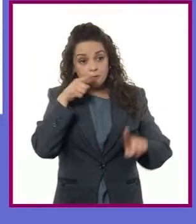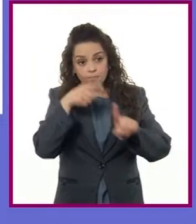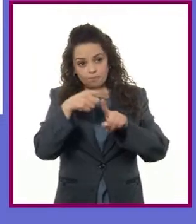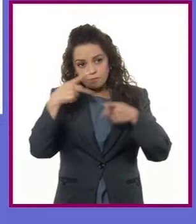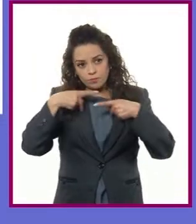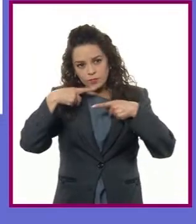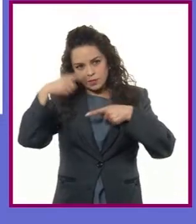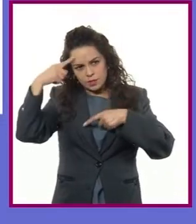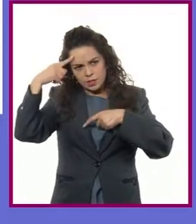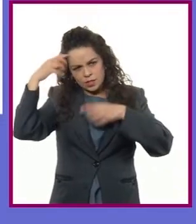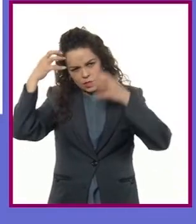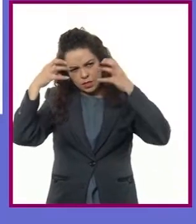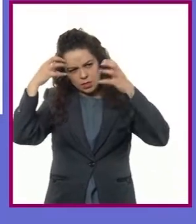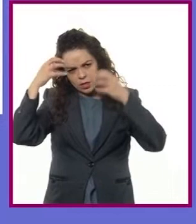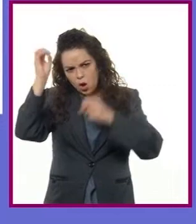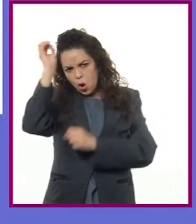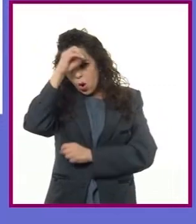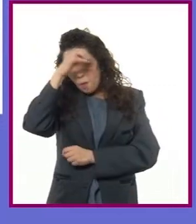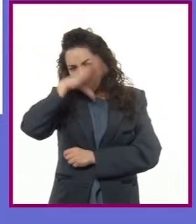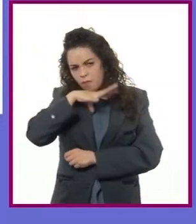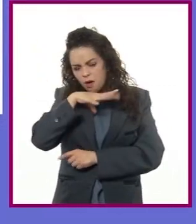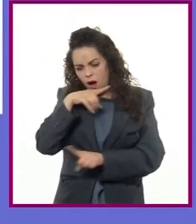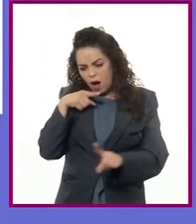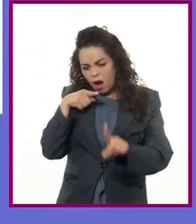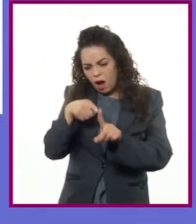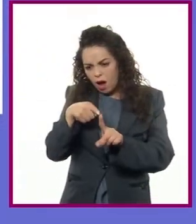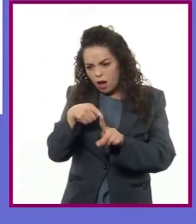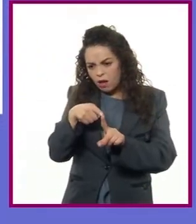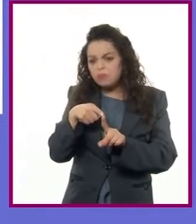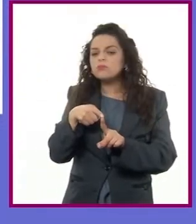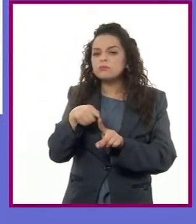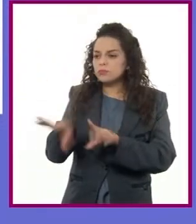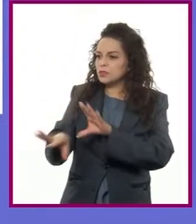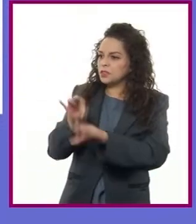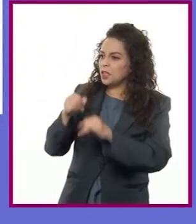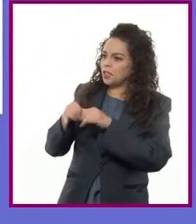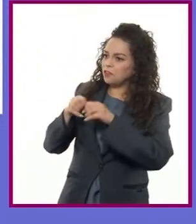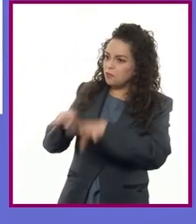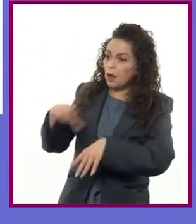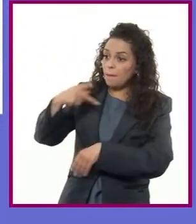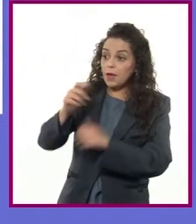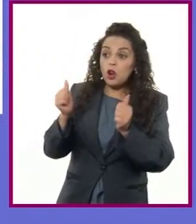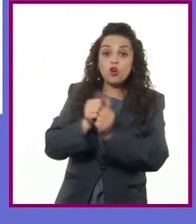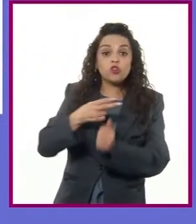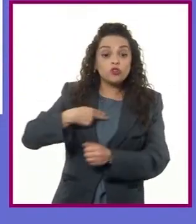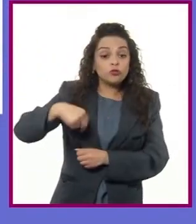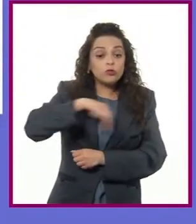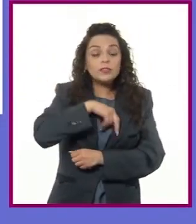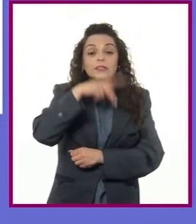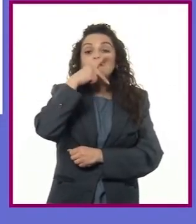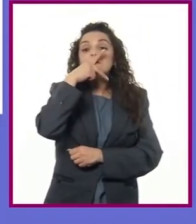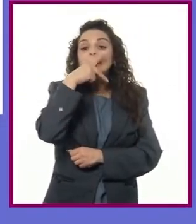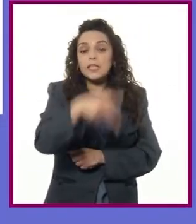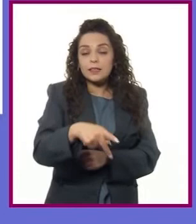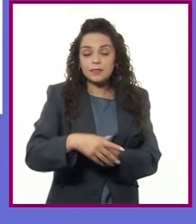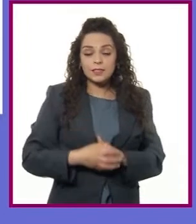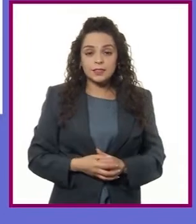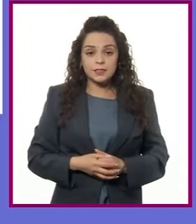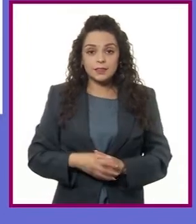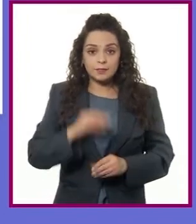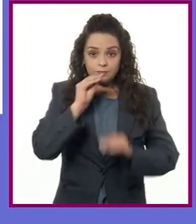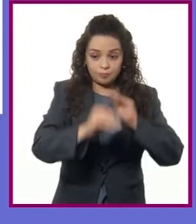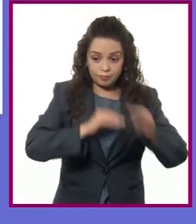reflexiones u opiniones contenidas en una fuente, pero con nuestras propias palabras.